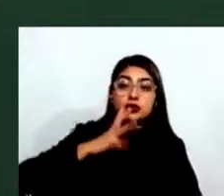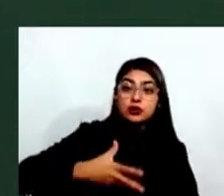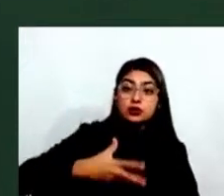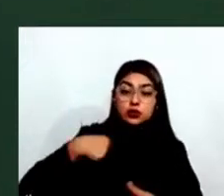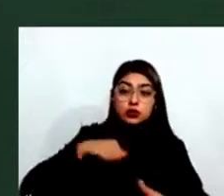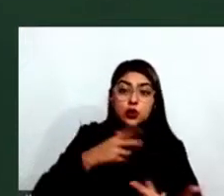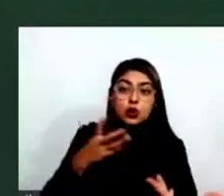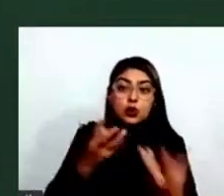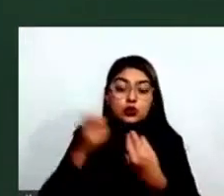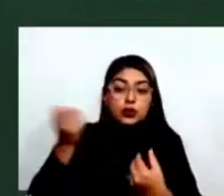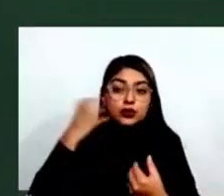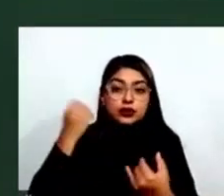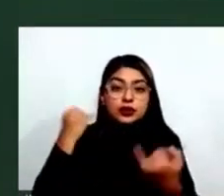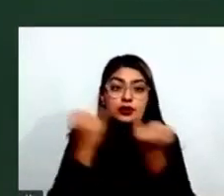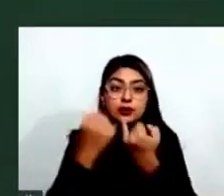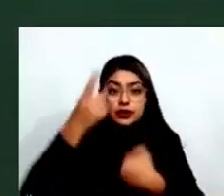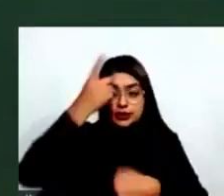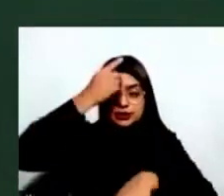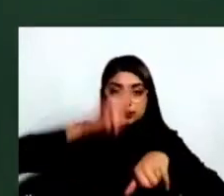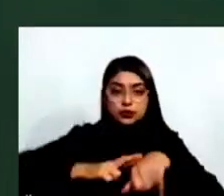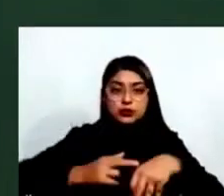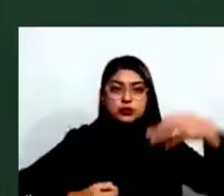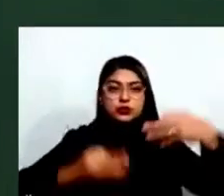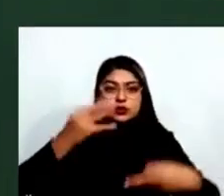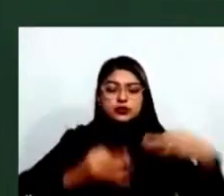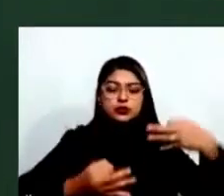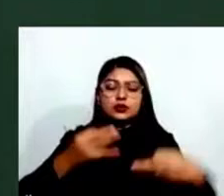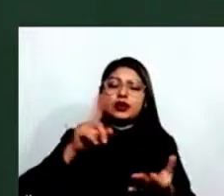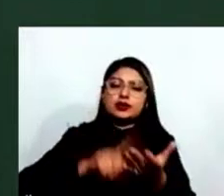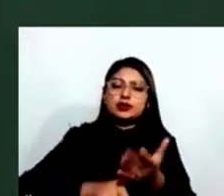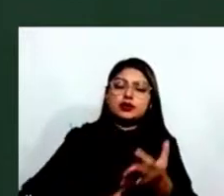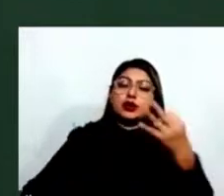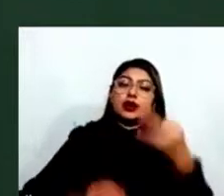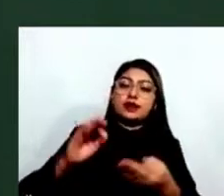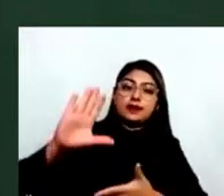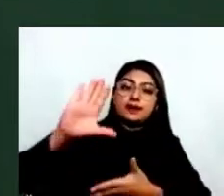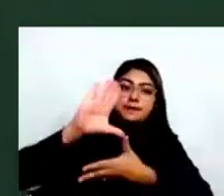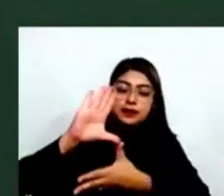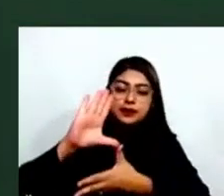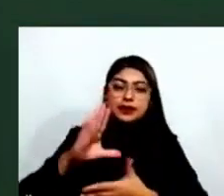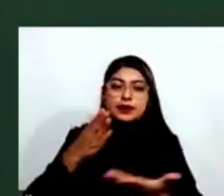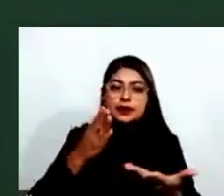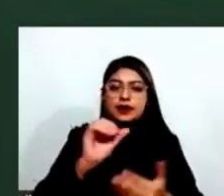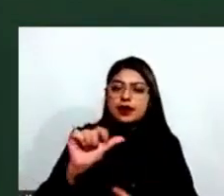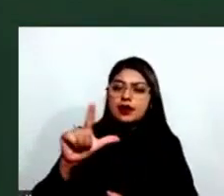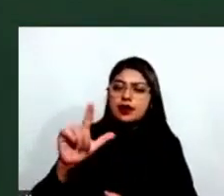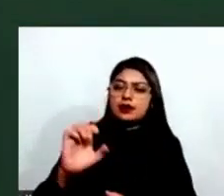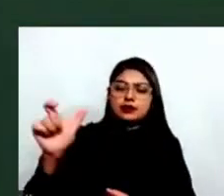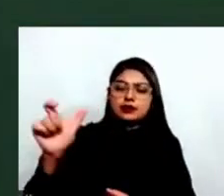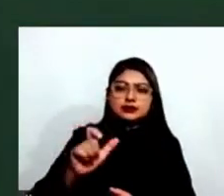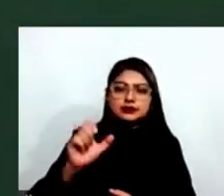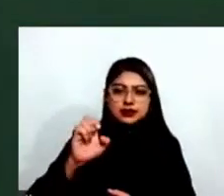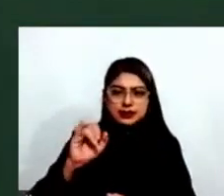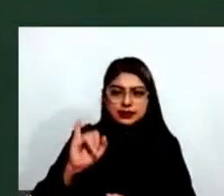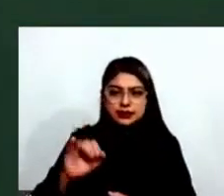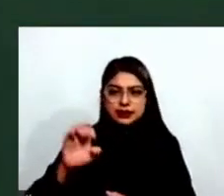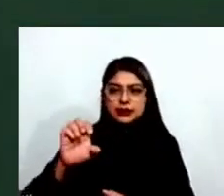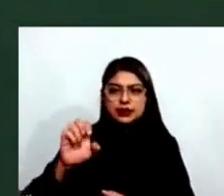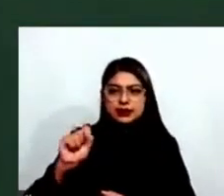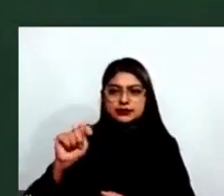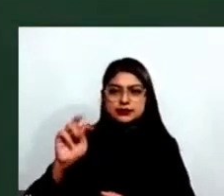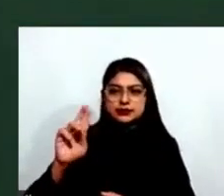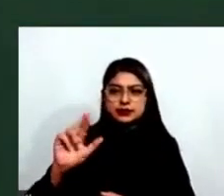Corte Interamericana de Derechos Humanos, Alexei Julio Estrada. Muchísimas gracias también por estar aquí.